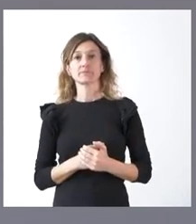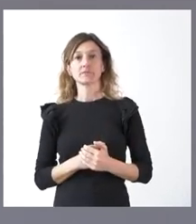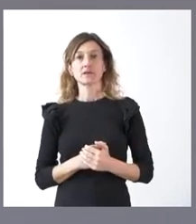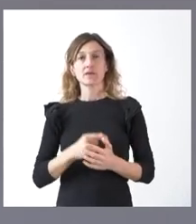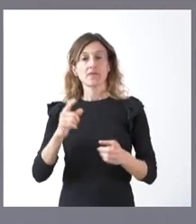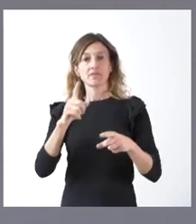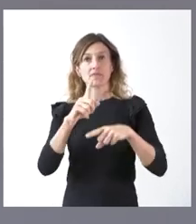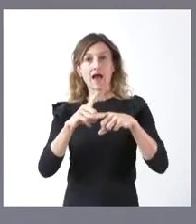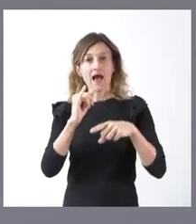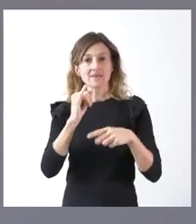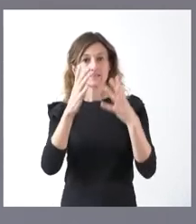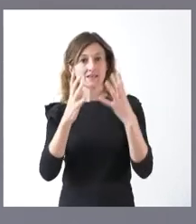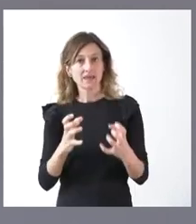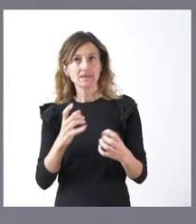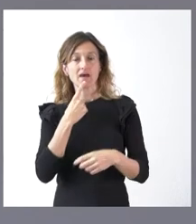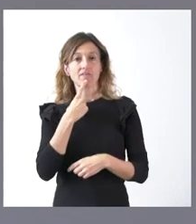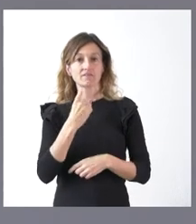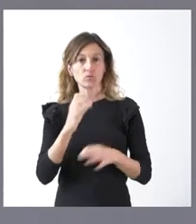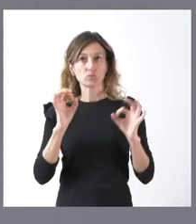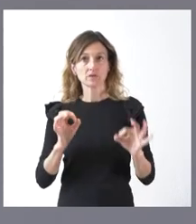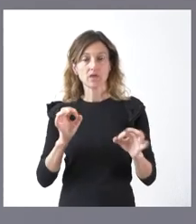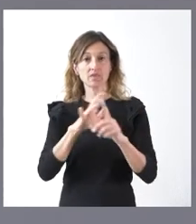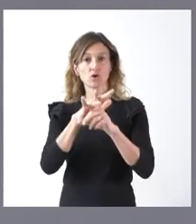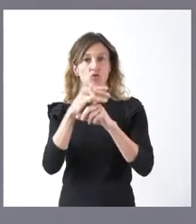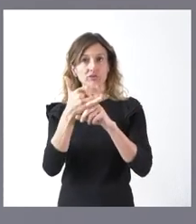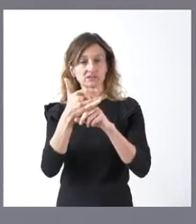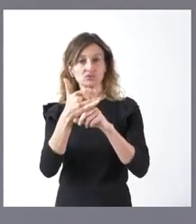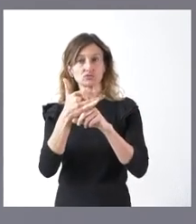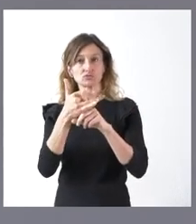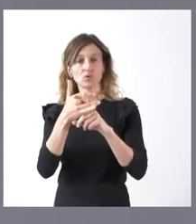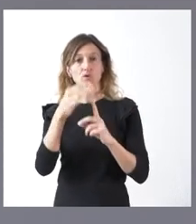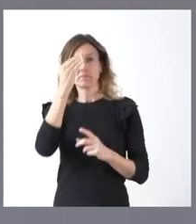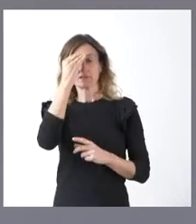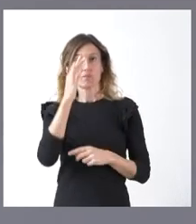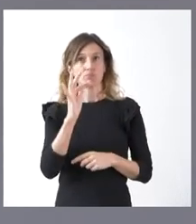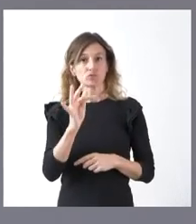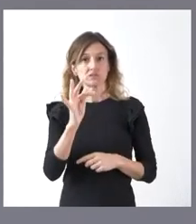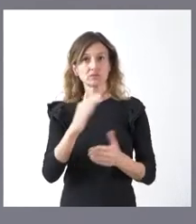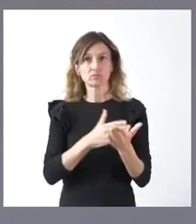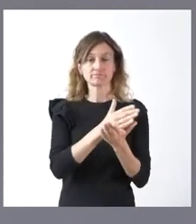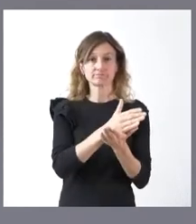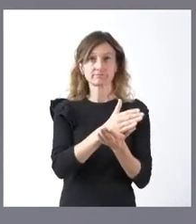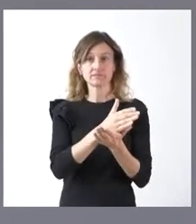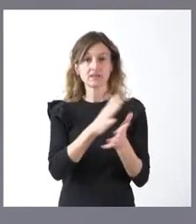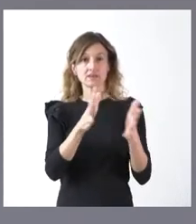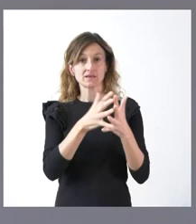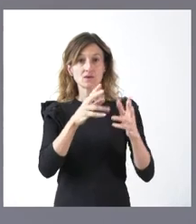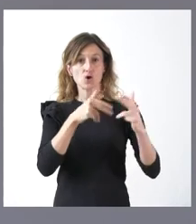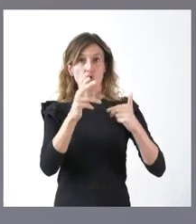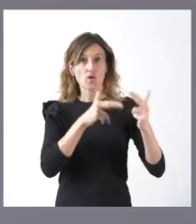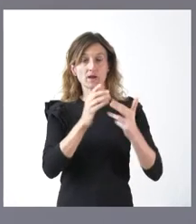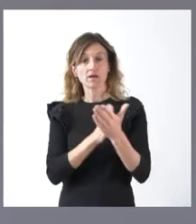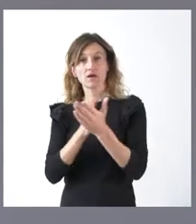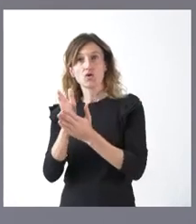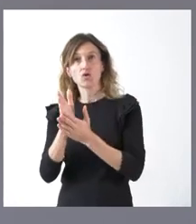sequía o como si no hubiera habido dificultades y por tanto en este contexto es lo que consigamos positivo por un lado que se haga las infraestructuras y por otro que se